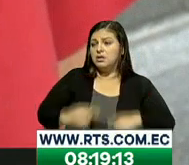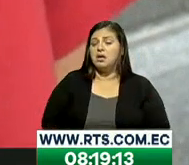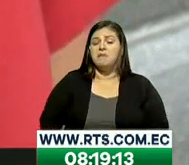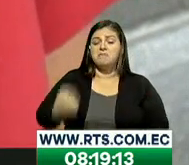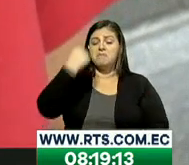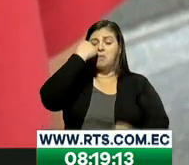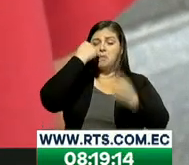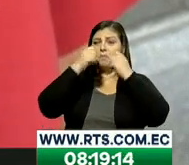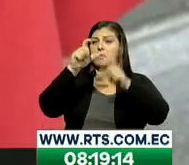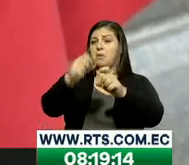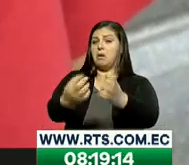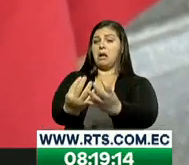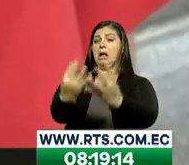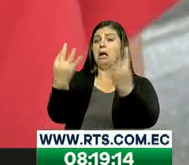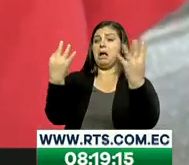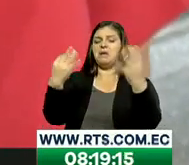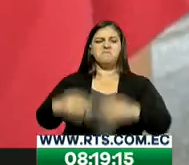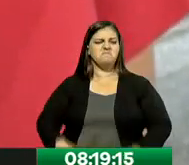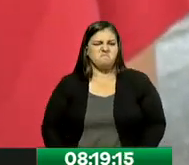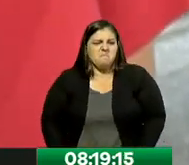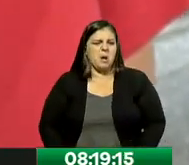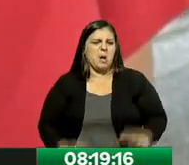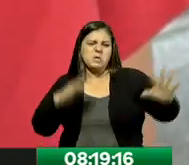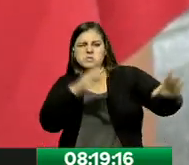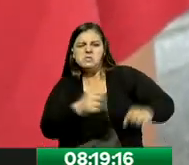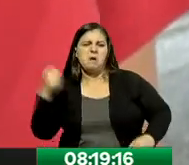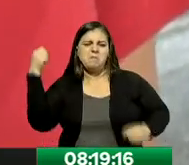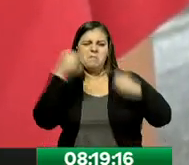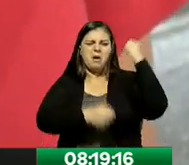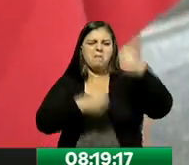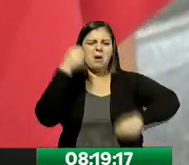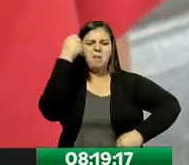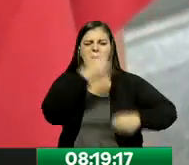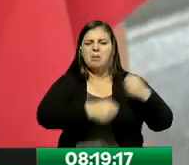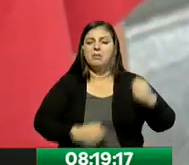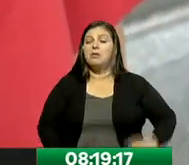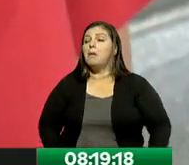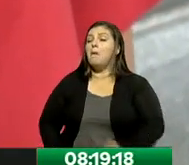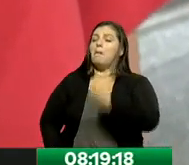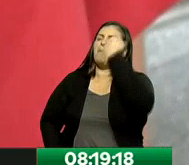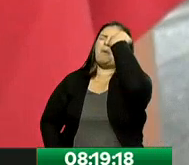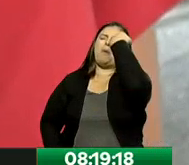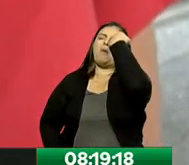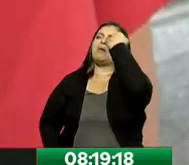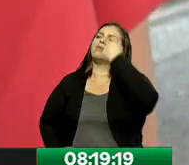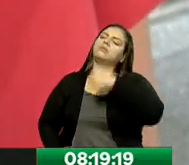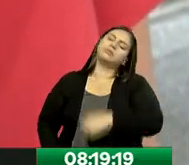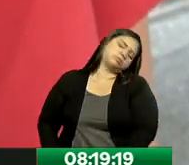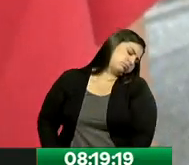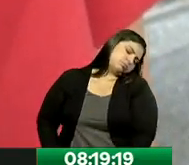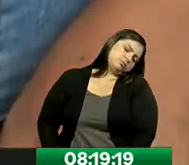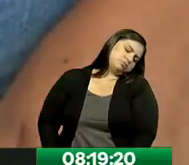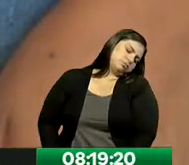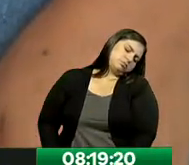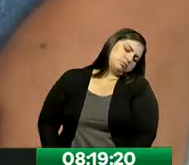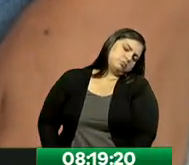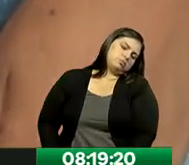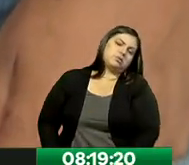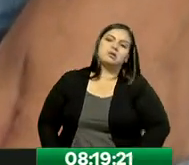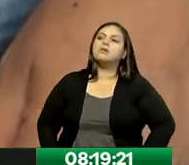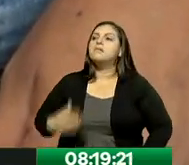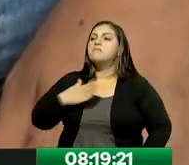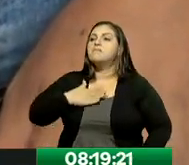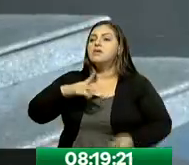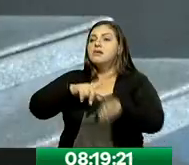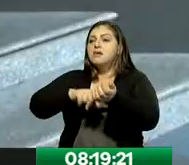Cindy, levántate, que tu casa se está prendiendo, entonces ahí todos ayudaron, apagaron hasta que llegó el cuerpo de bomberos y todo. A sus 26